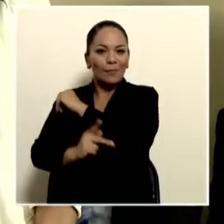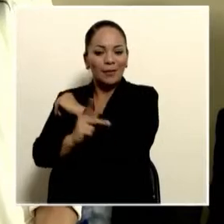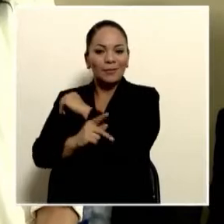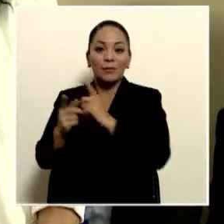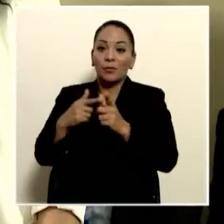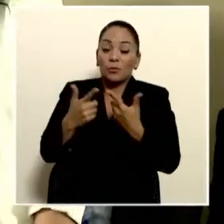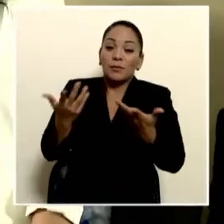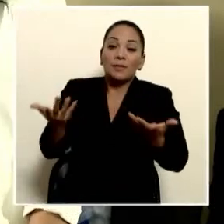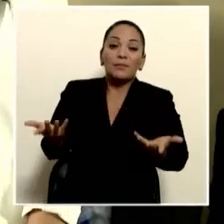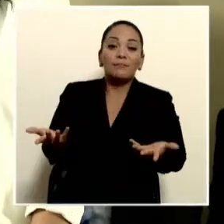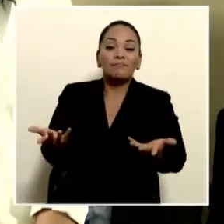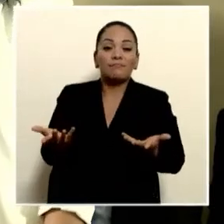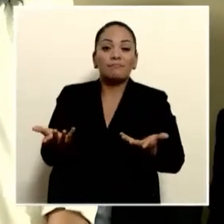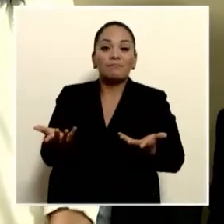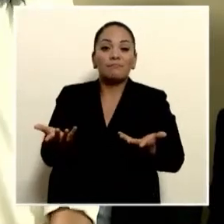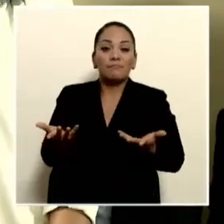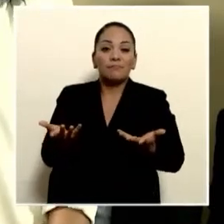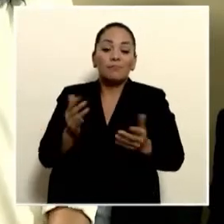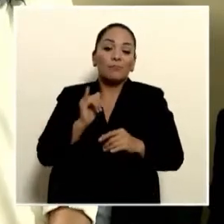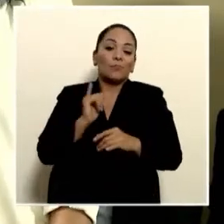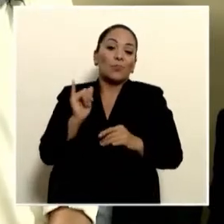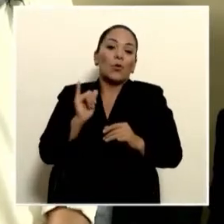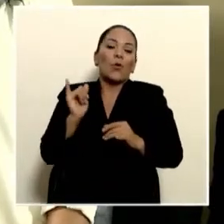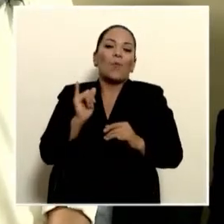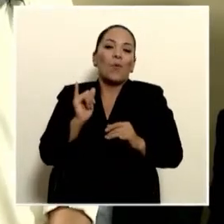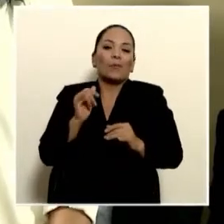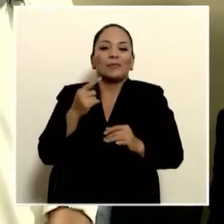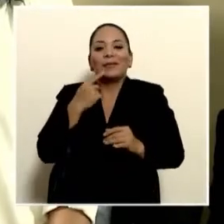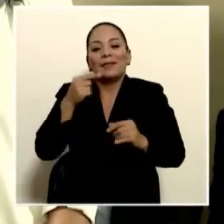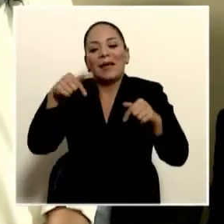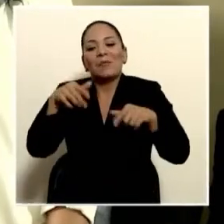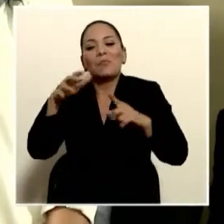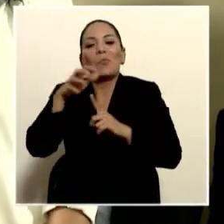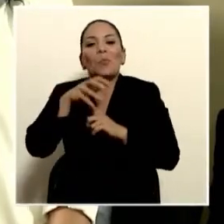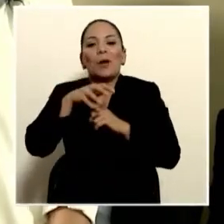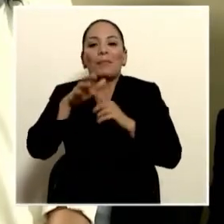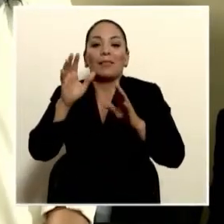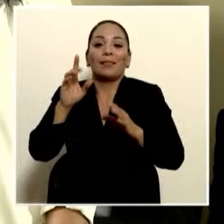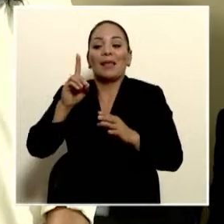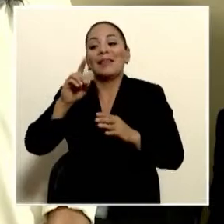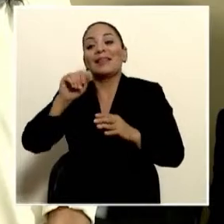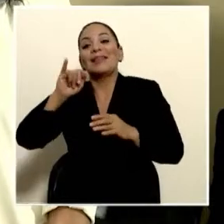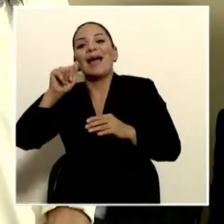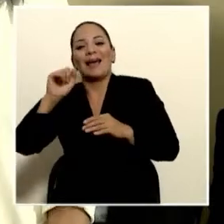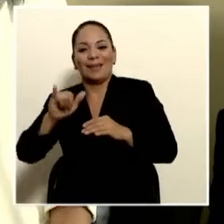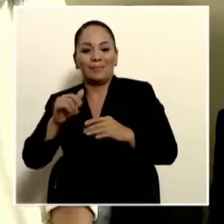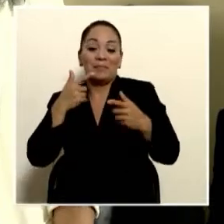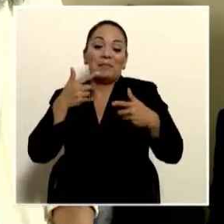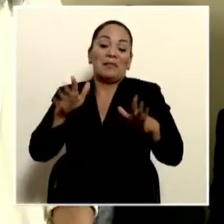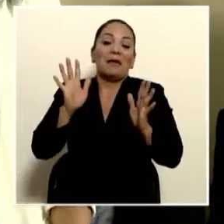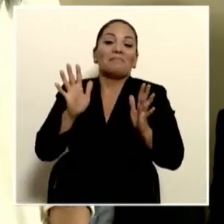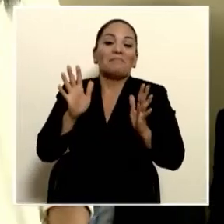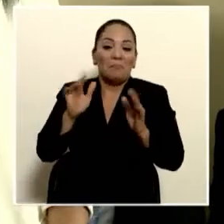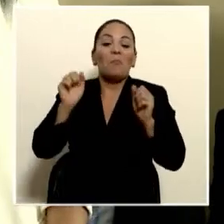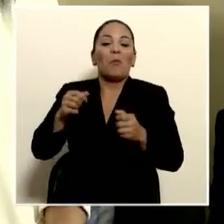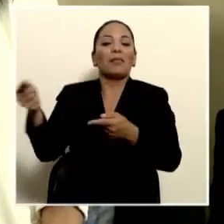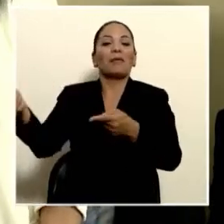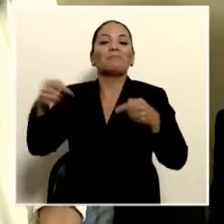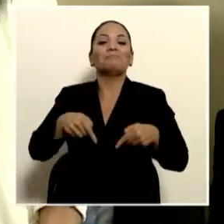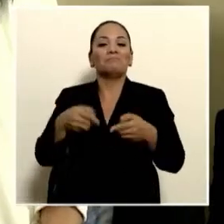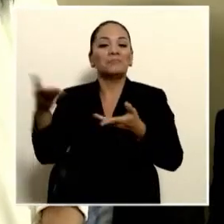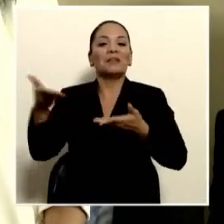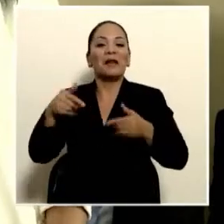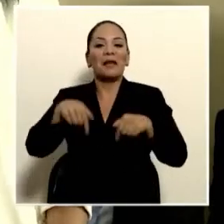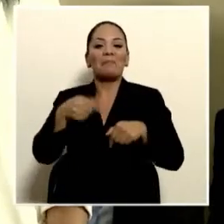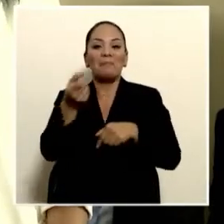ahí, como diría la gente de Costa Rica, de ahí se la puede tomar también en Costa Rica,